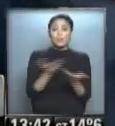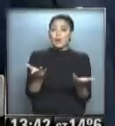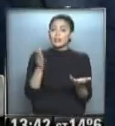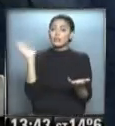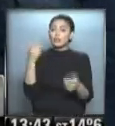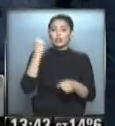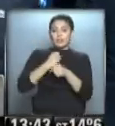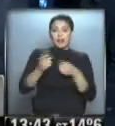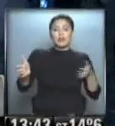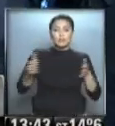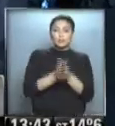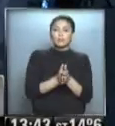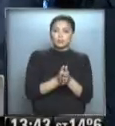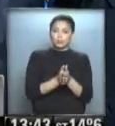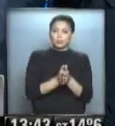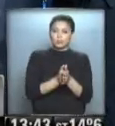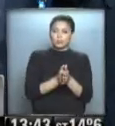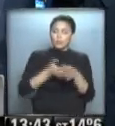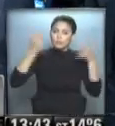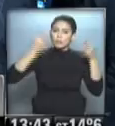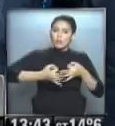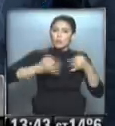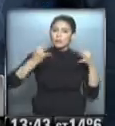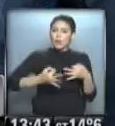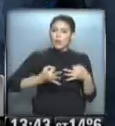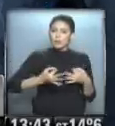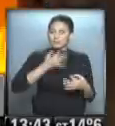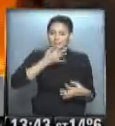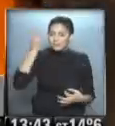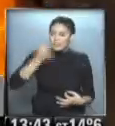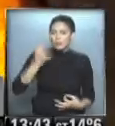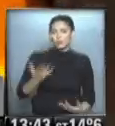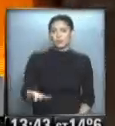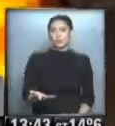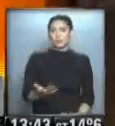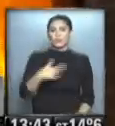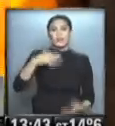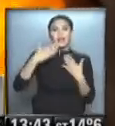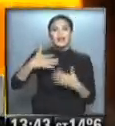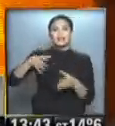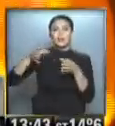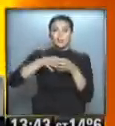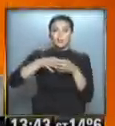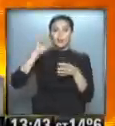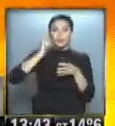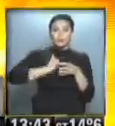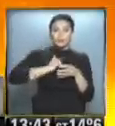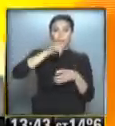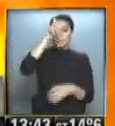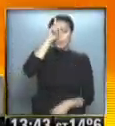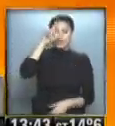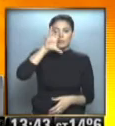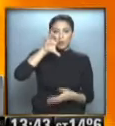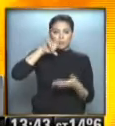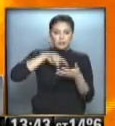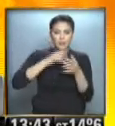trabajo conjunto, excelente, sin duda es excelente, por parte de las fuerzas federales y la fuerza